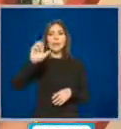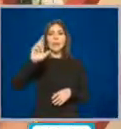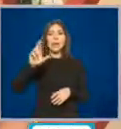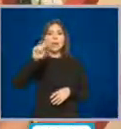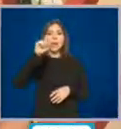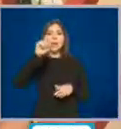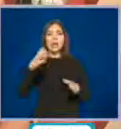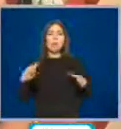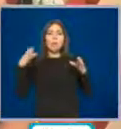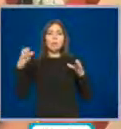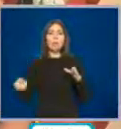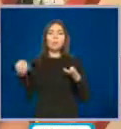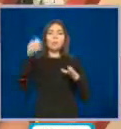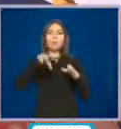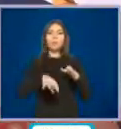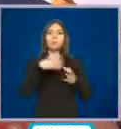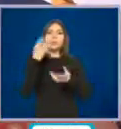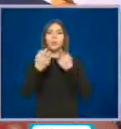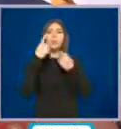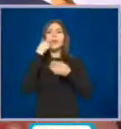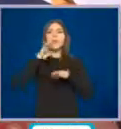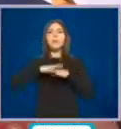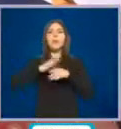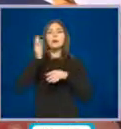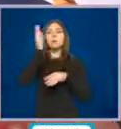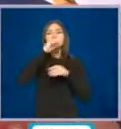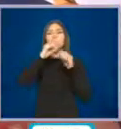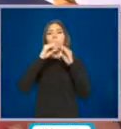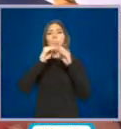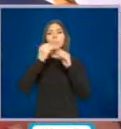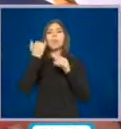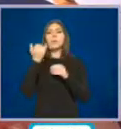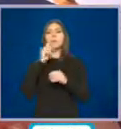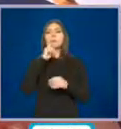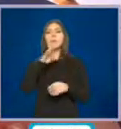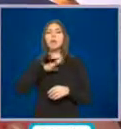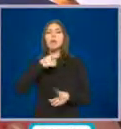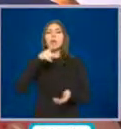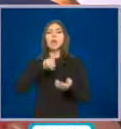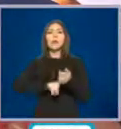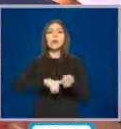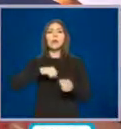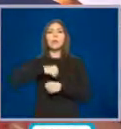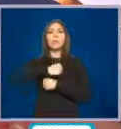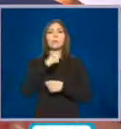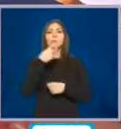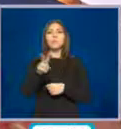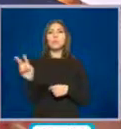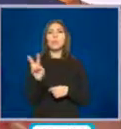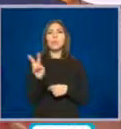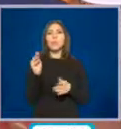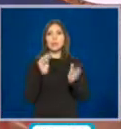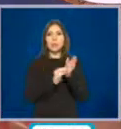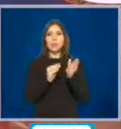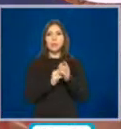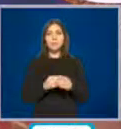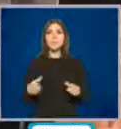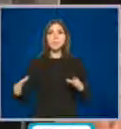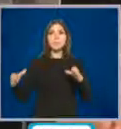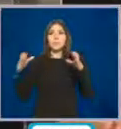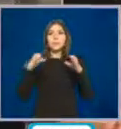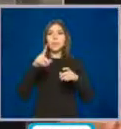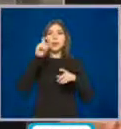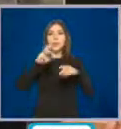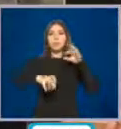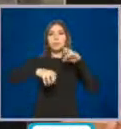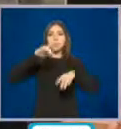colores, porque como que Hermoso. se encienden, Es ¿no? correcto, Sí. Quique, muy bien. Has aprendido Claro, mucho. mi chef. En una cacerola con agua hirviendo, si se